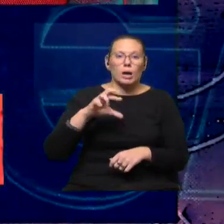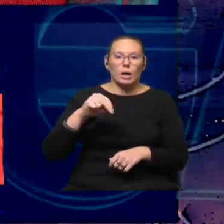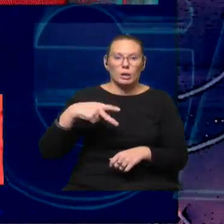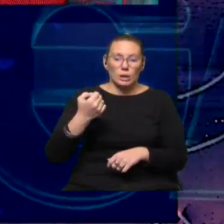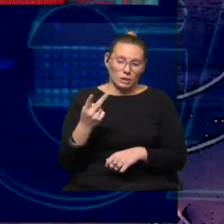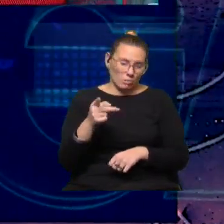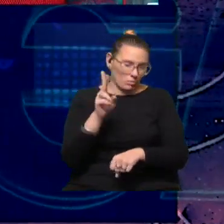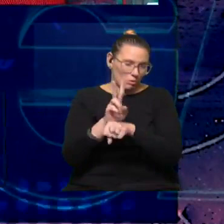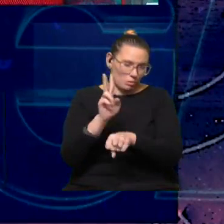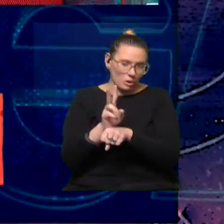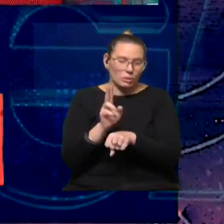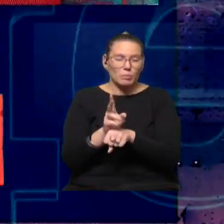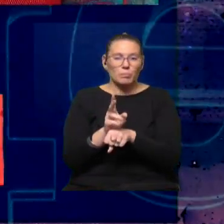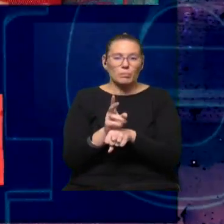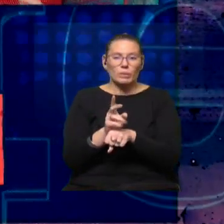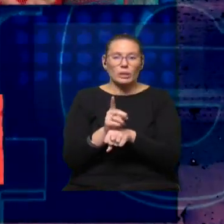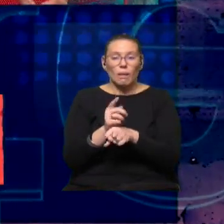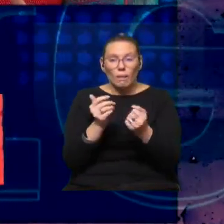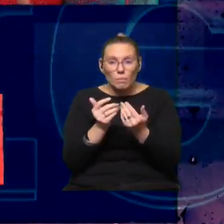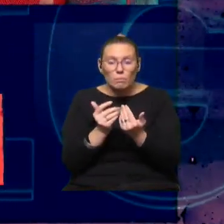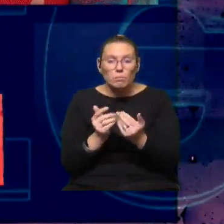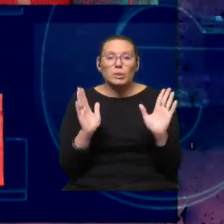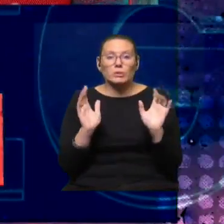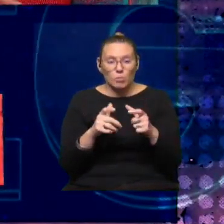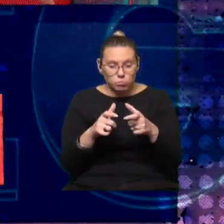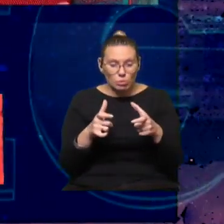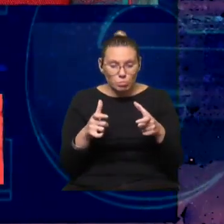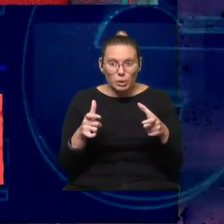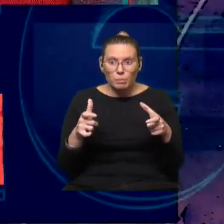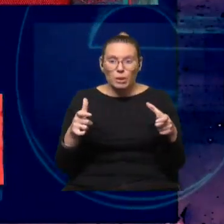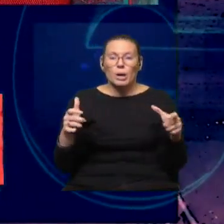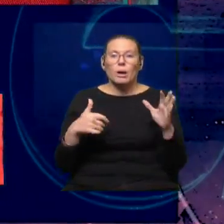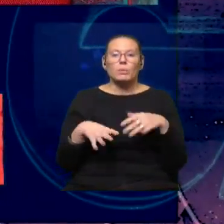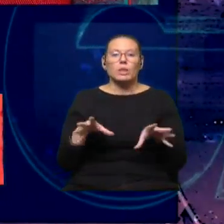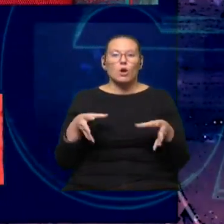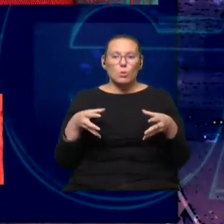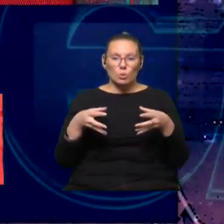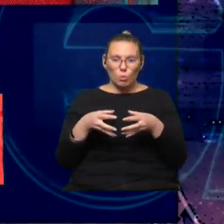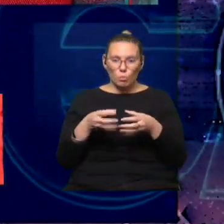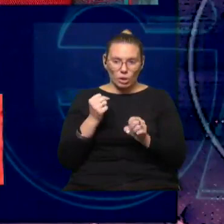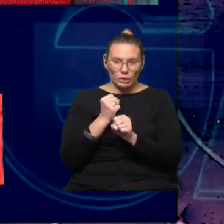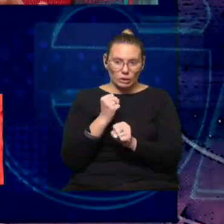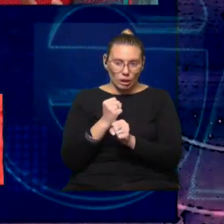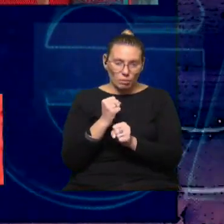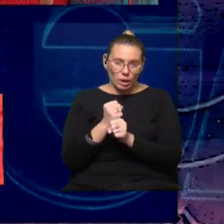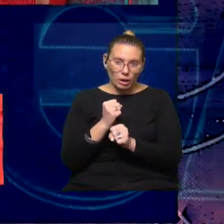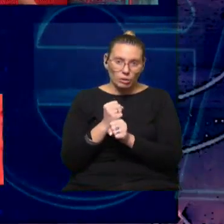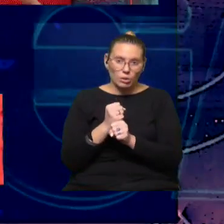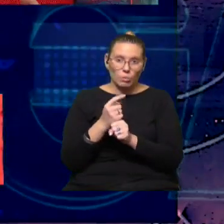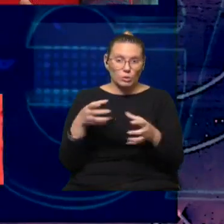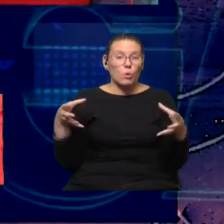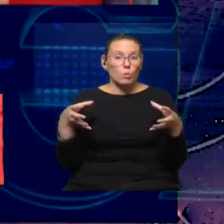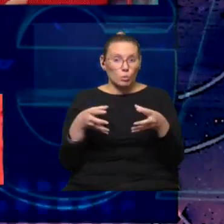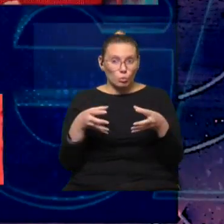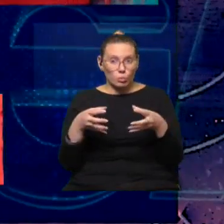y este y bueno empezó a crecer eso porque empecé a armar un equipo este y claro cuando un